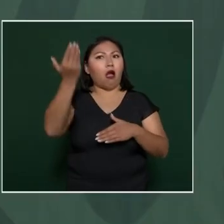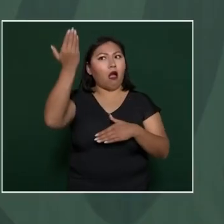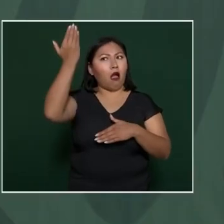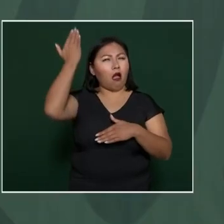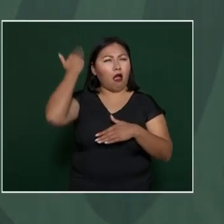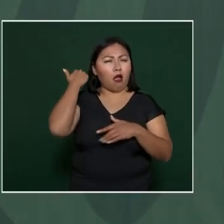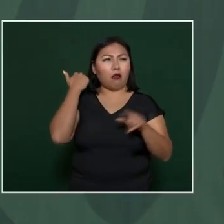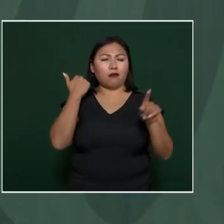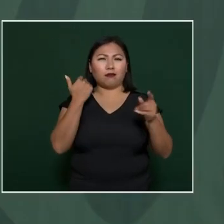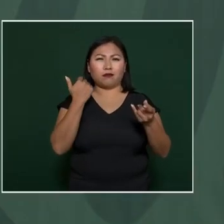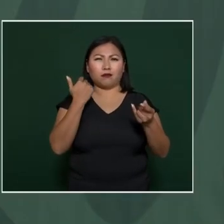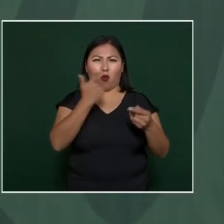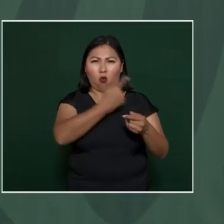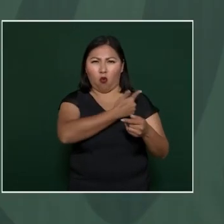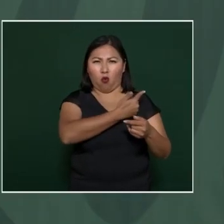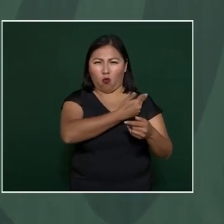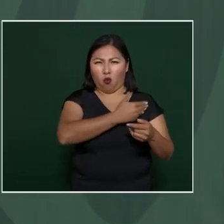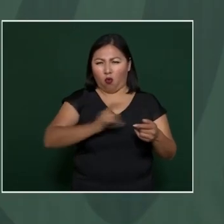de